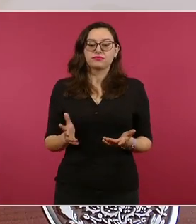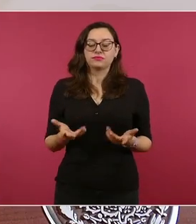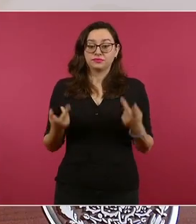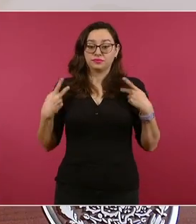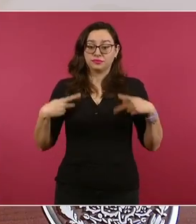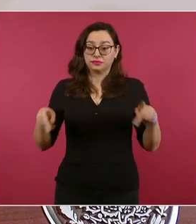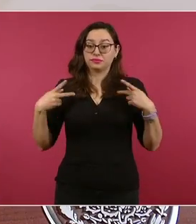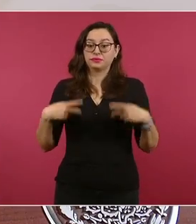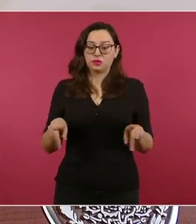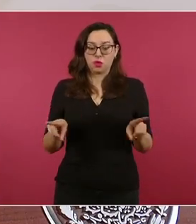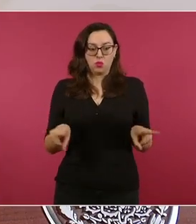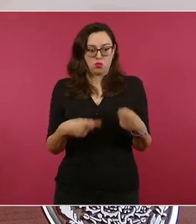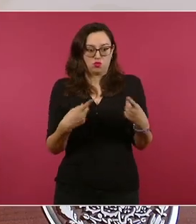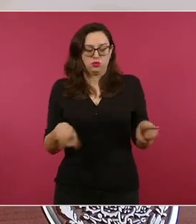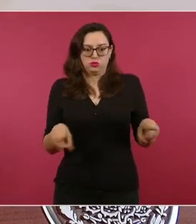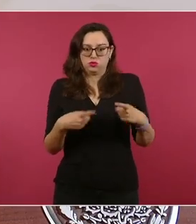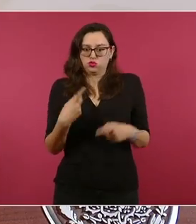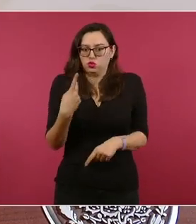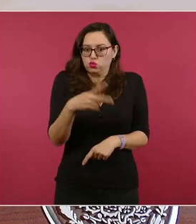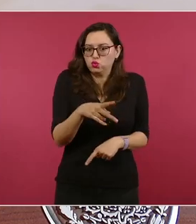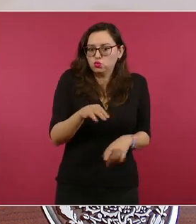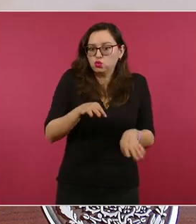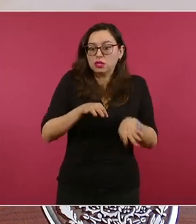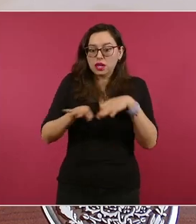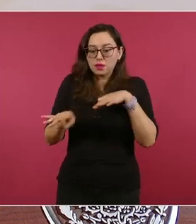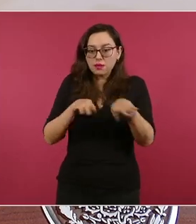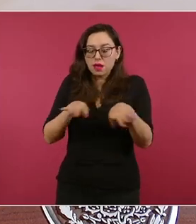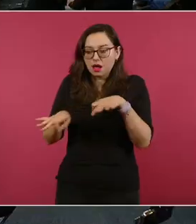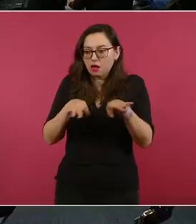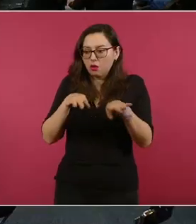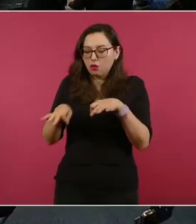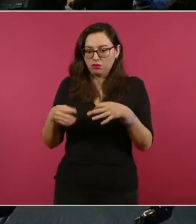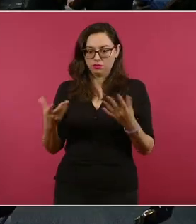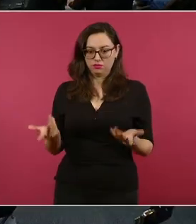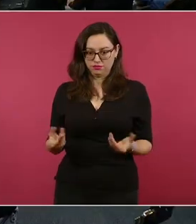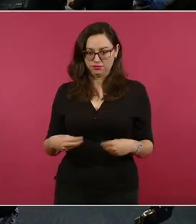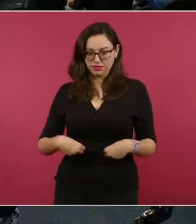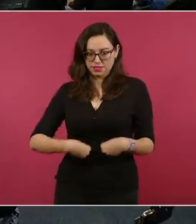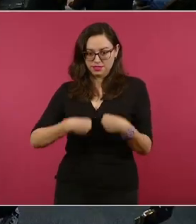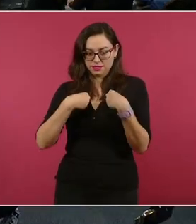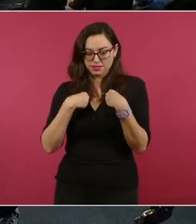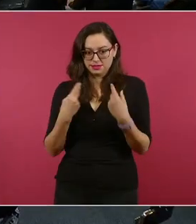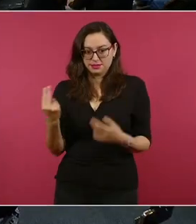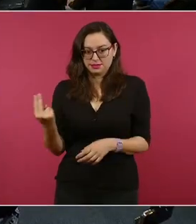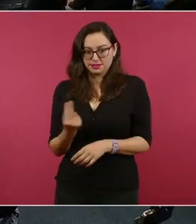músicos, pues se buscan así la vida. ¿Sí? Y